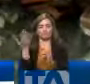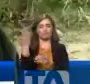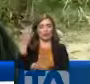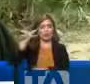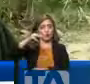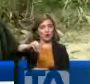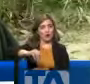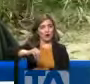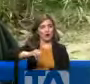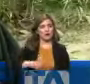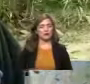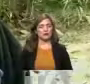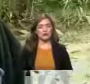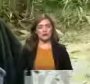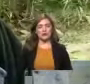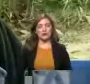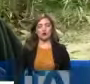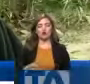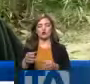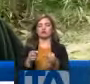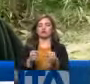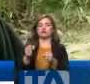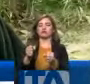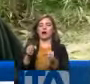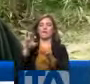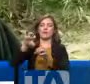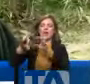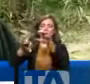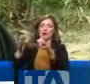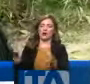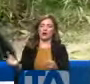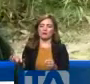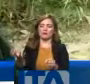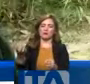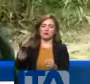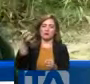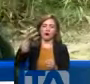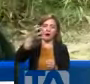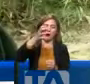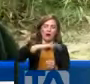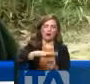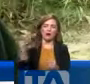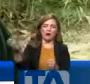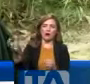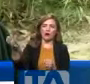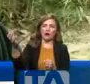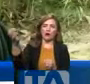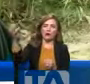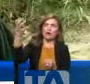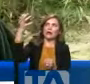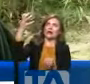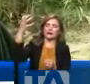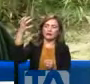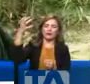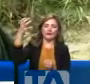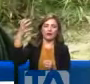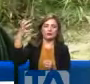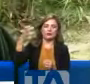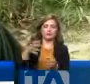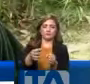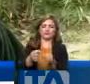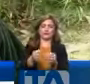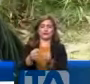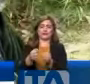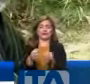es que estaba bajando las piedras, entonces él por zafarse de las piedras, porque no le coja a él, entonces a darlo